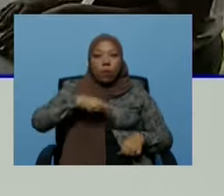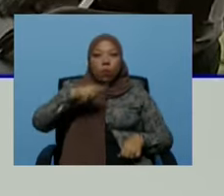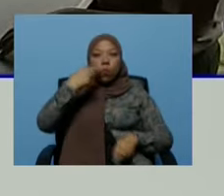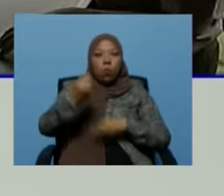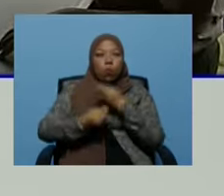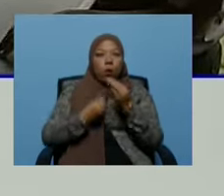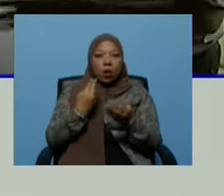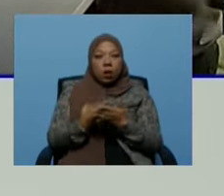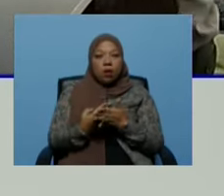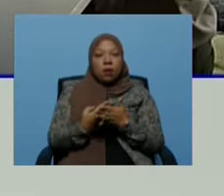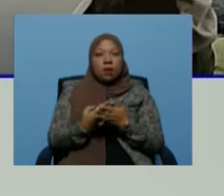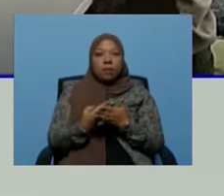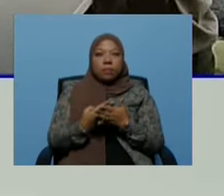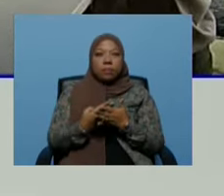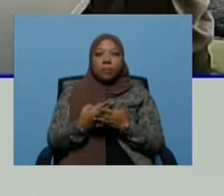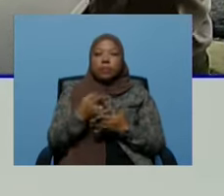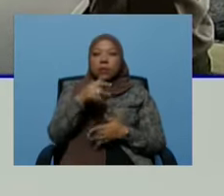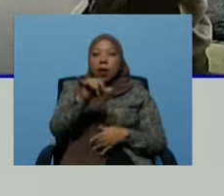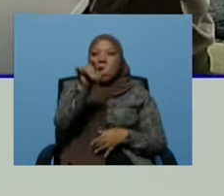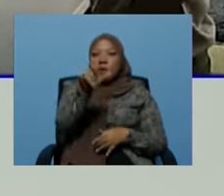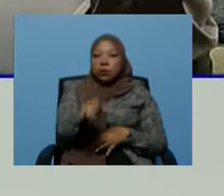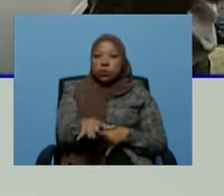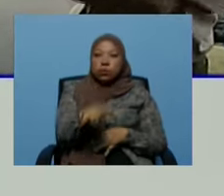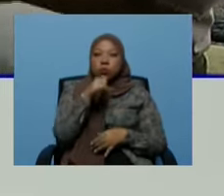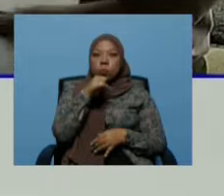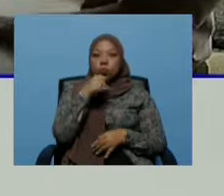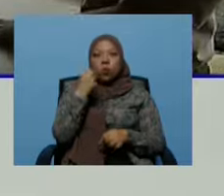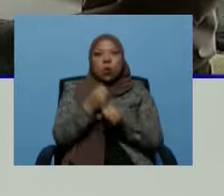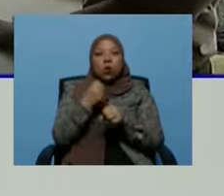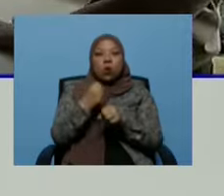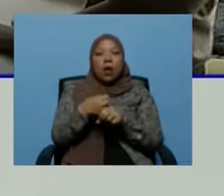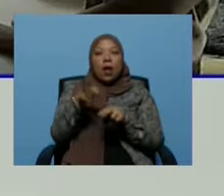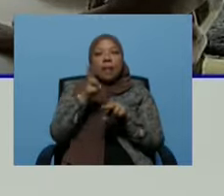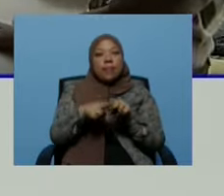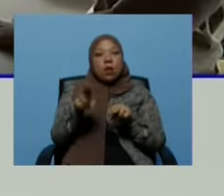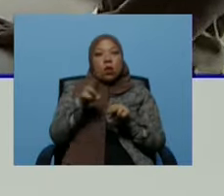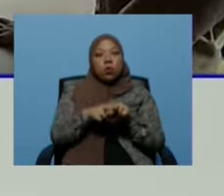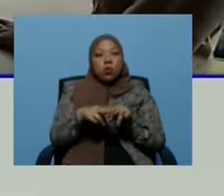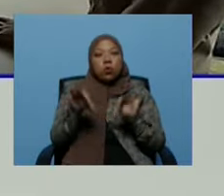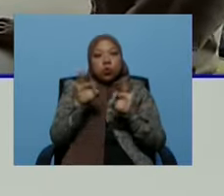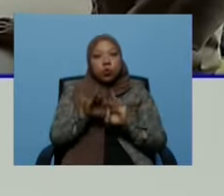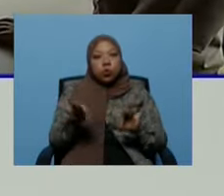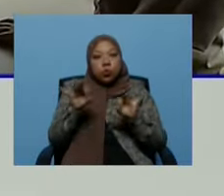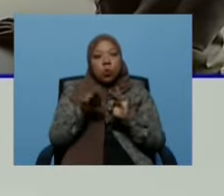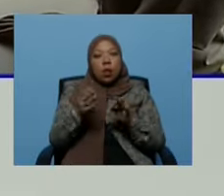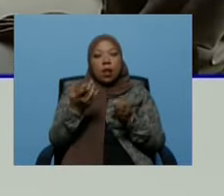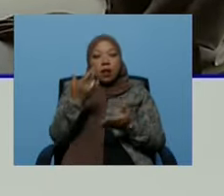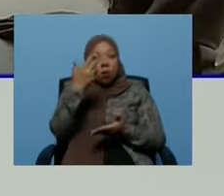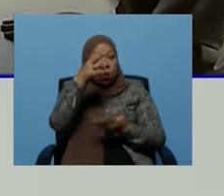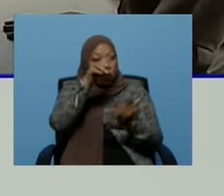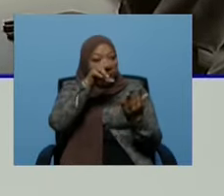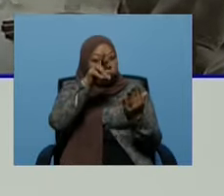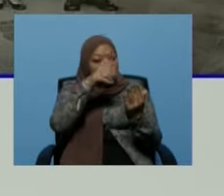que no tengamos a los niños pegados solo en las tabletas y en los